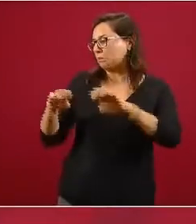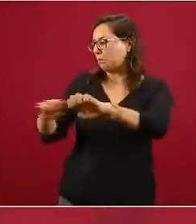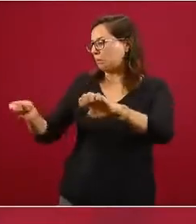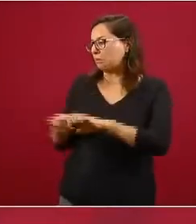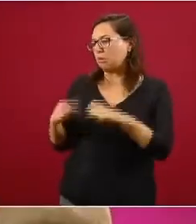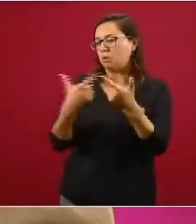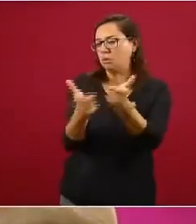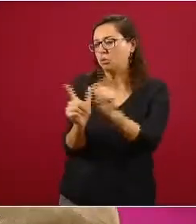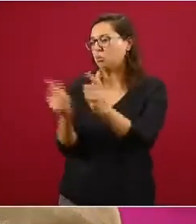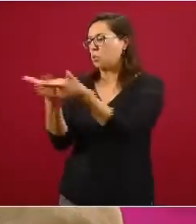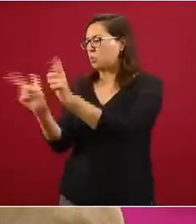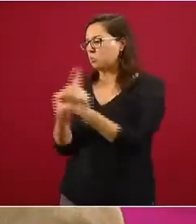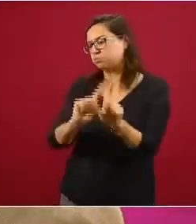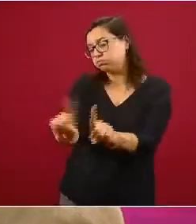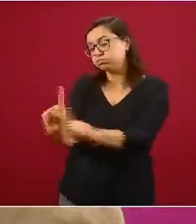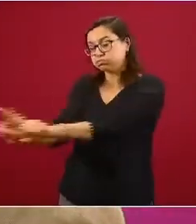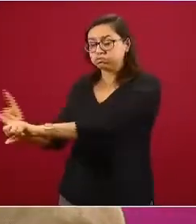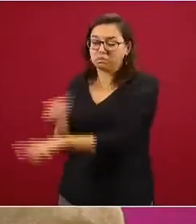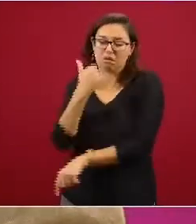de lo que a veces se ha querido